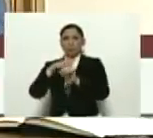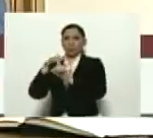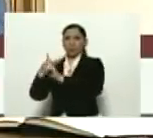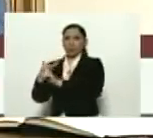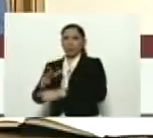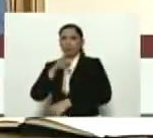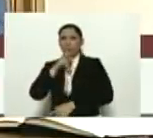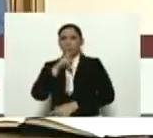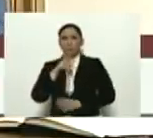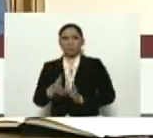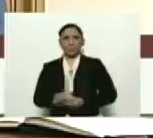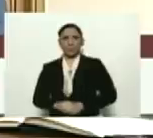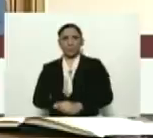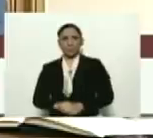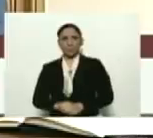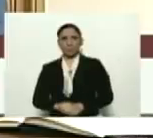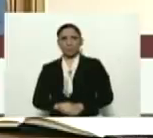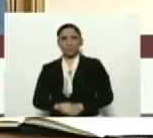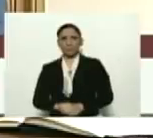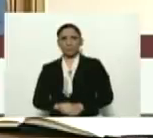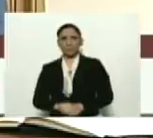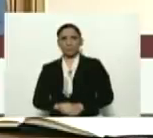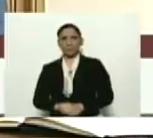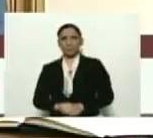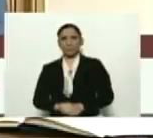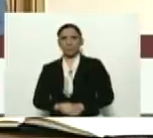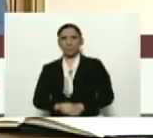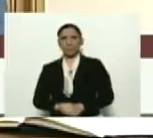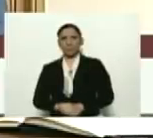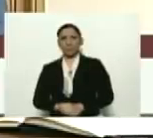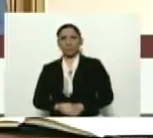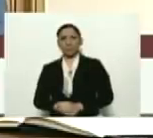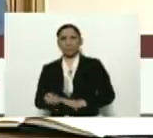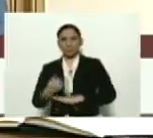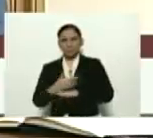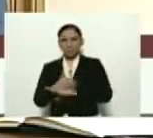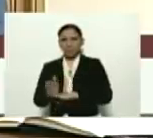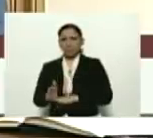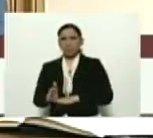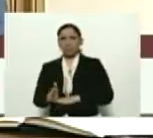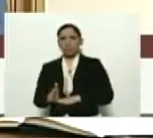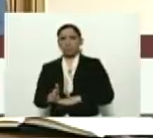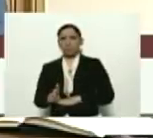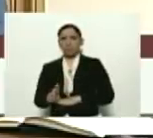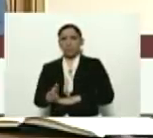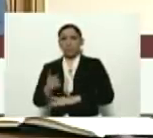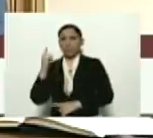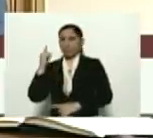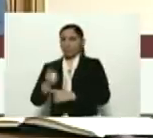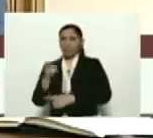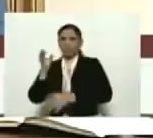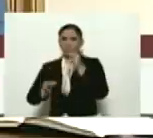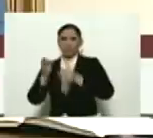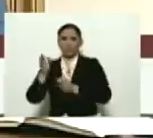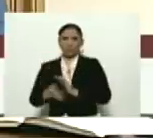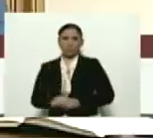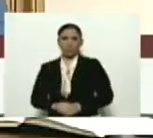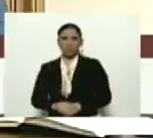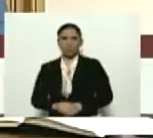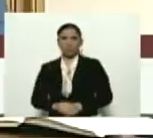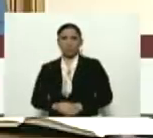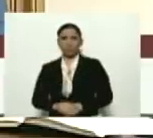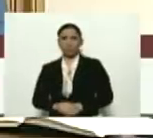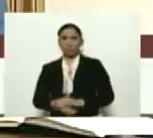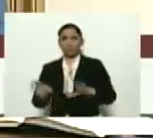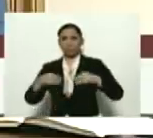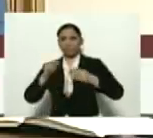inaudito. Habrá justicia, más temprano que tarde habrá justicia. Bueno,